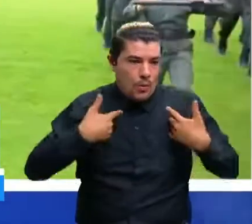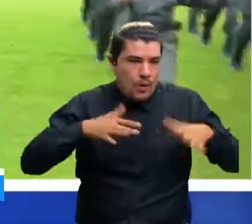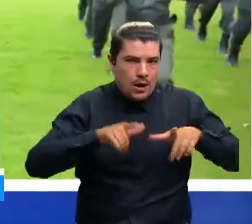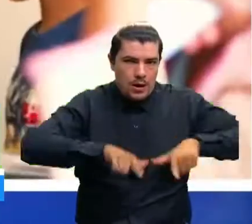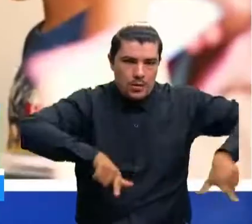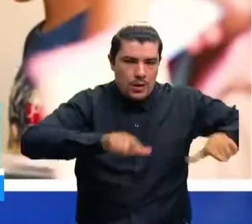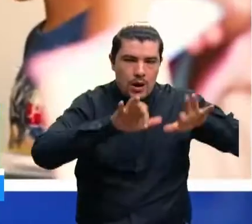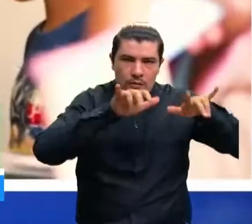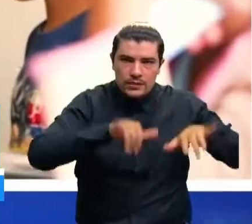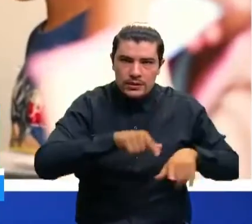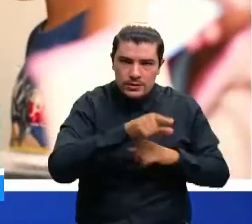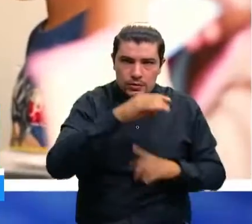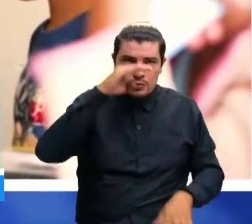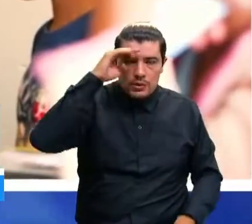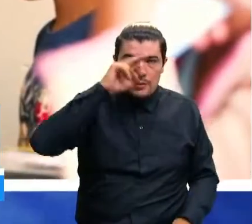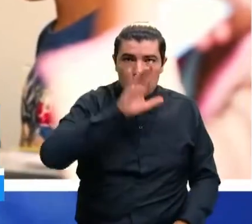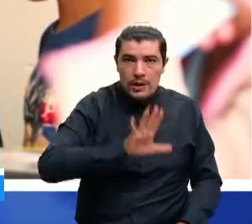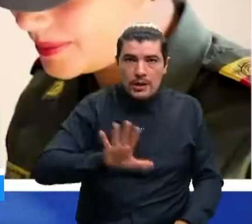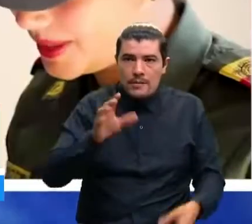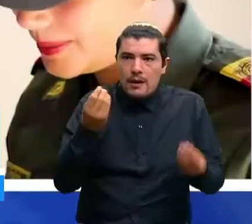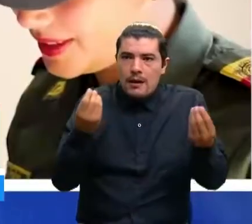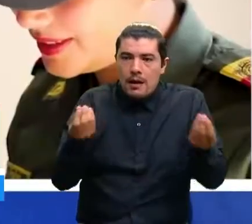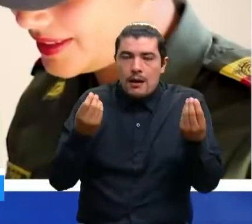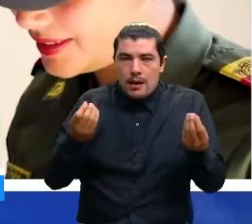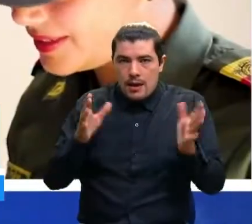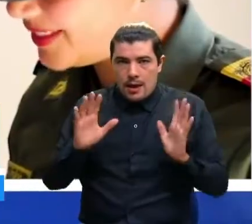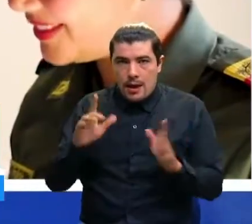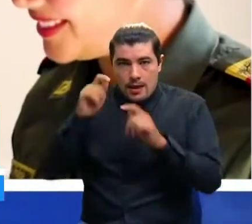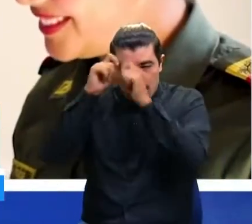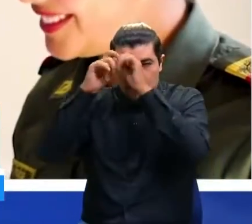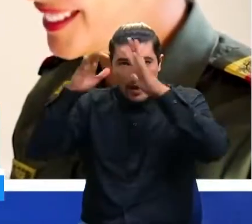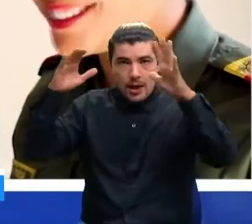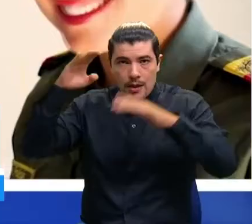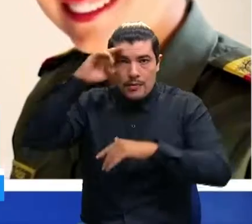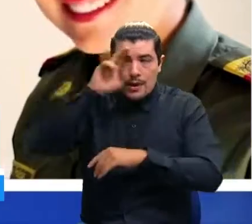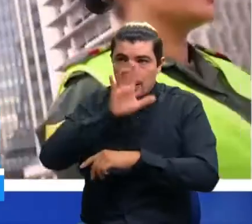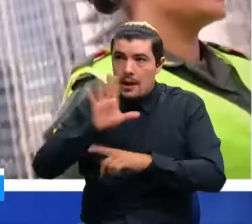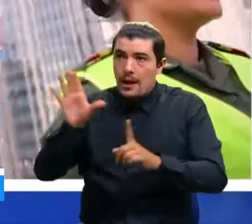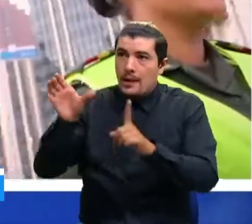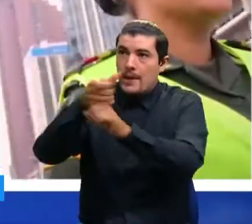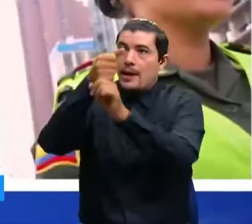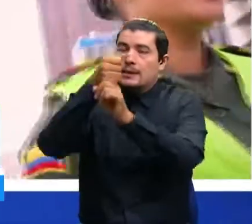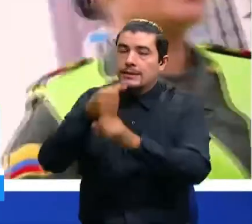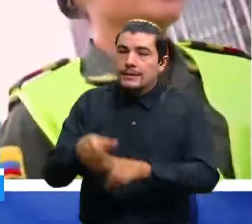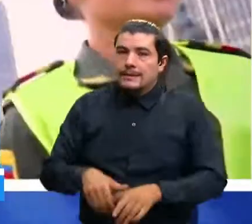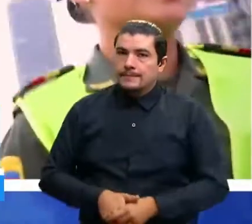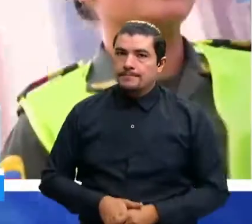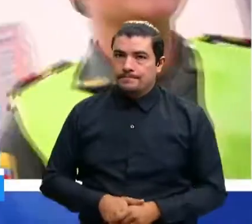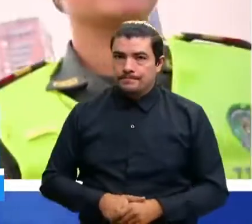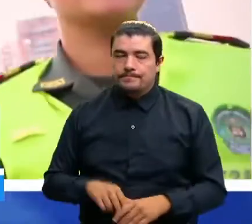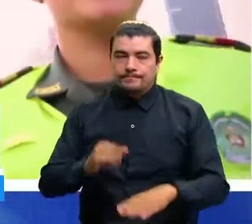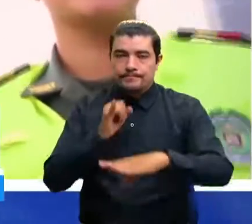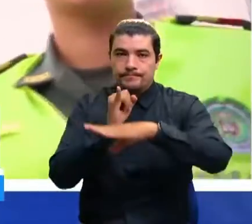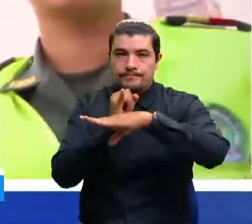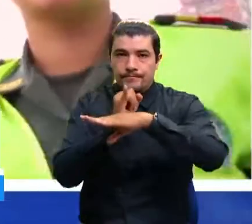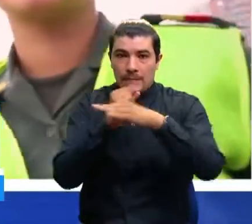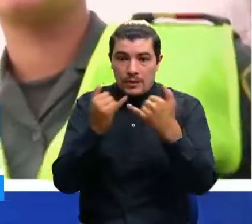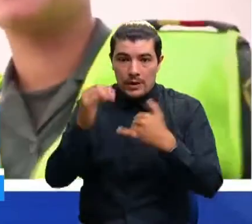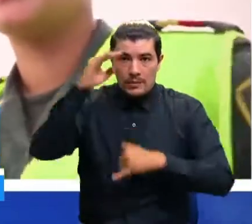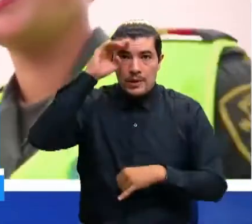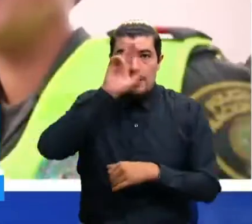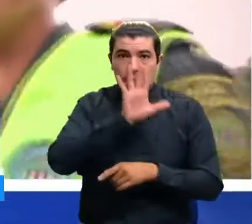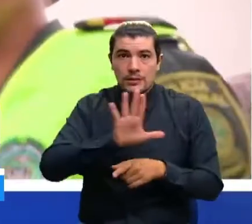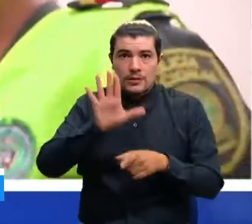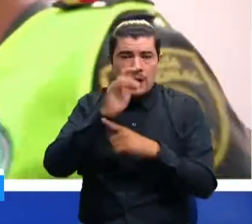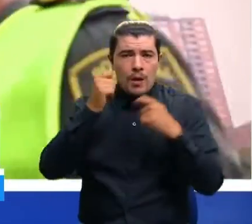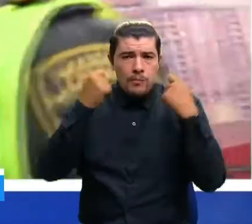policía para que puedan cumplir su sueño en la Policía Nacional. La institución les brinda la posibilidad de